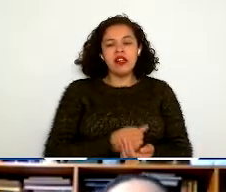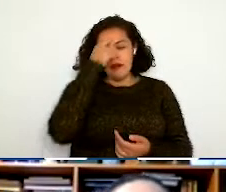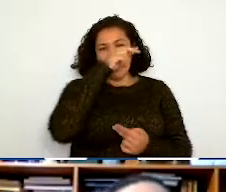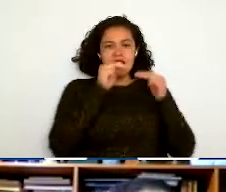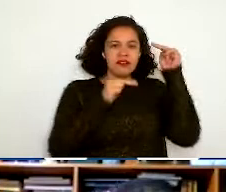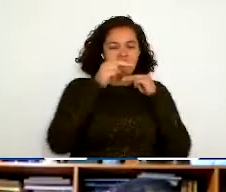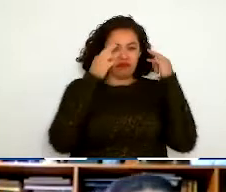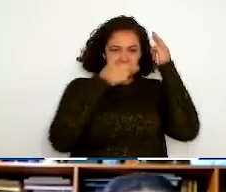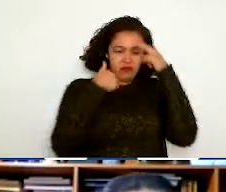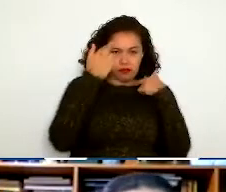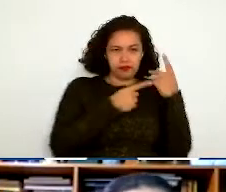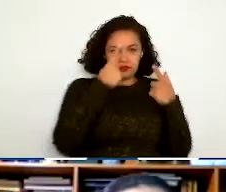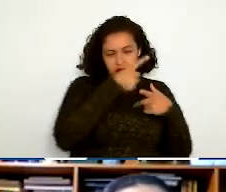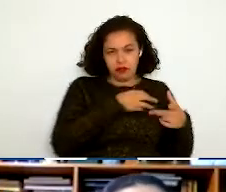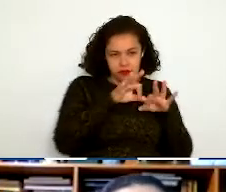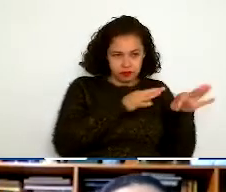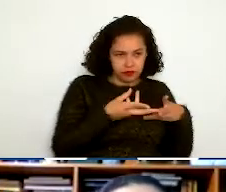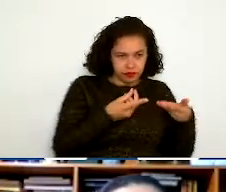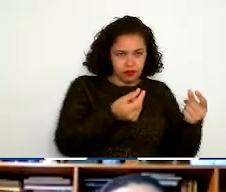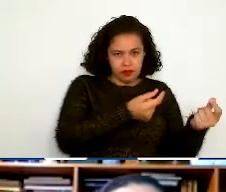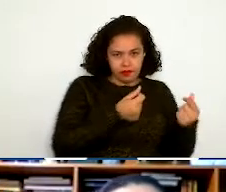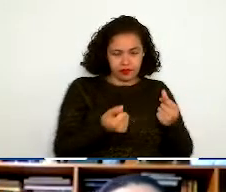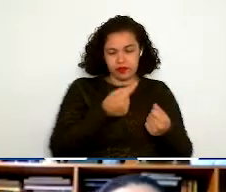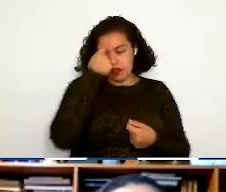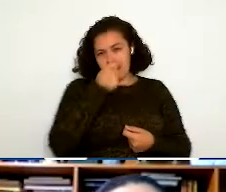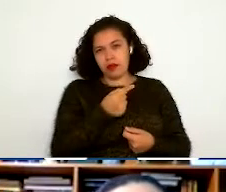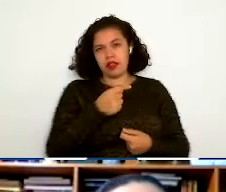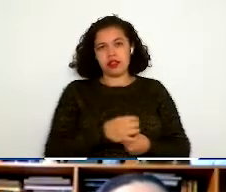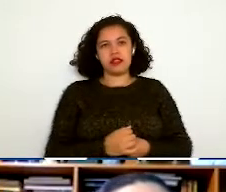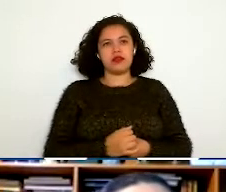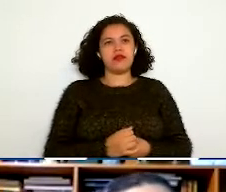de desempeño inclusive, ¿no? Respecto a